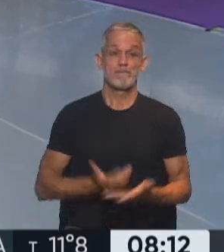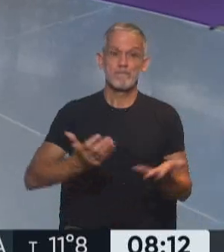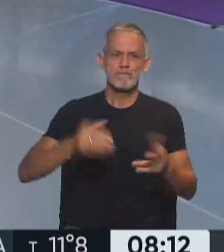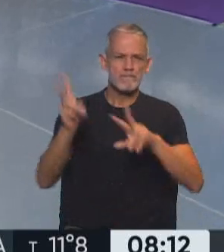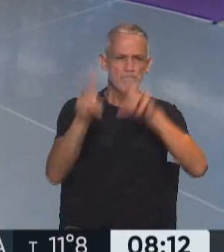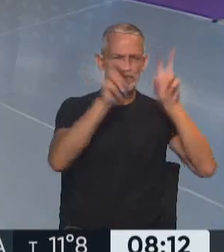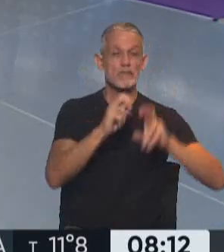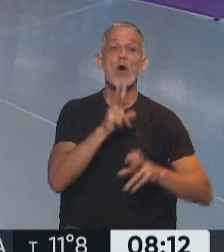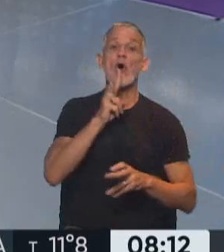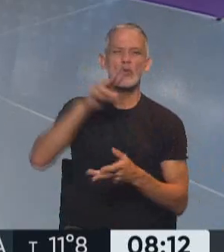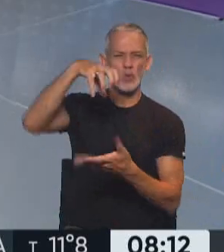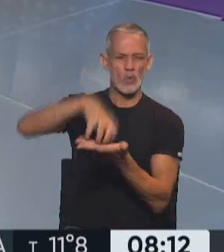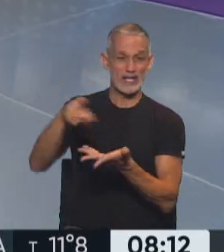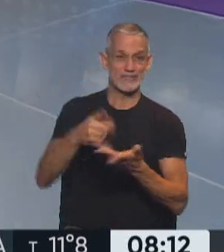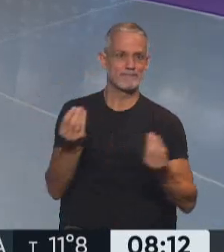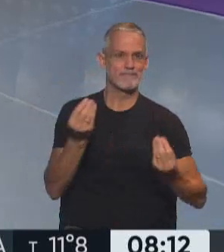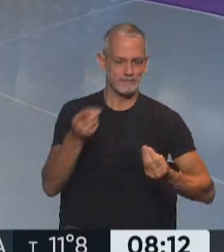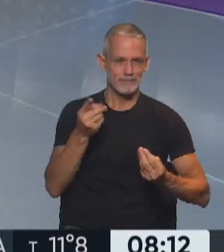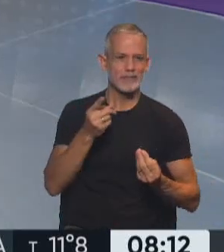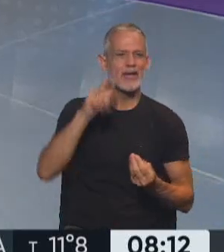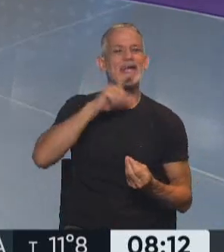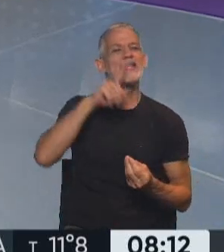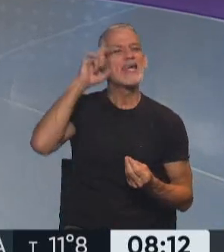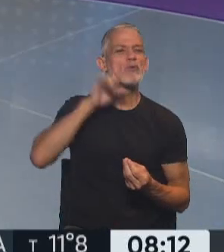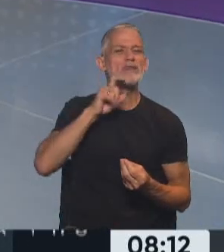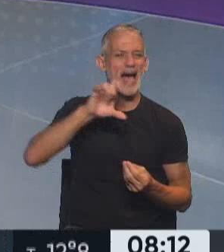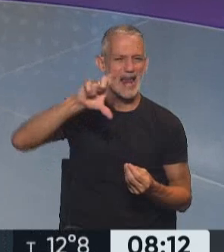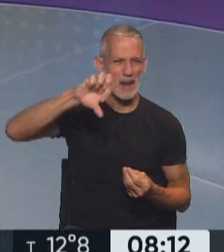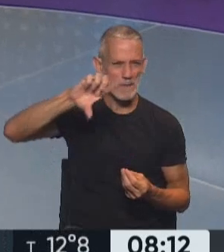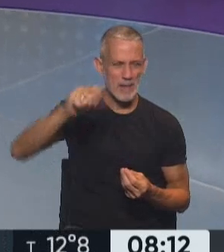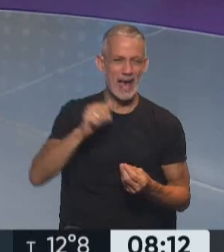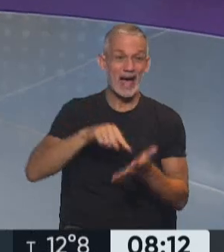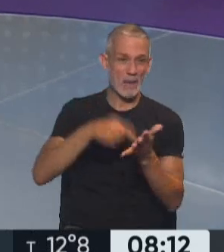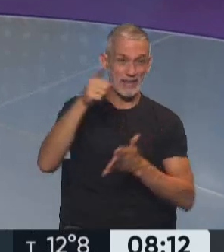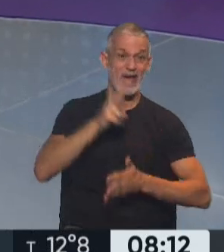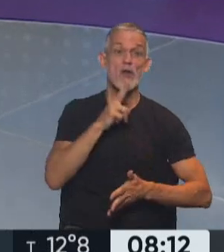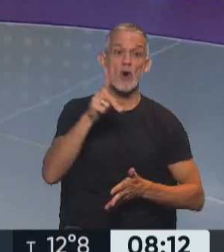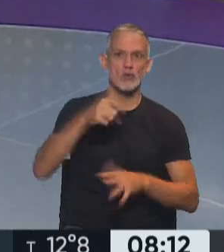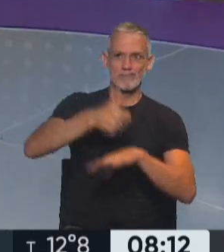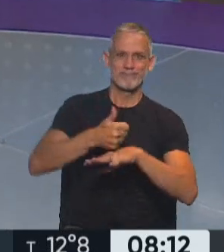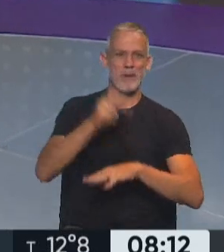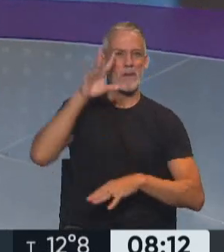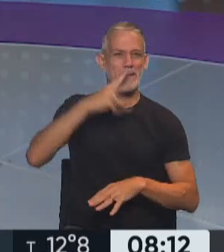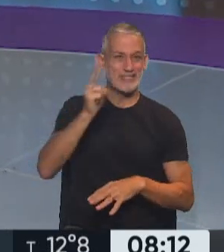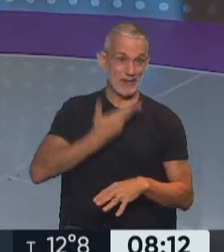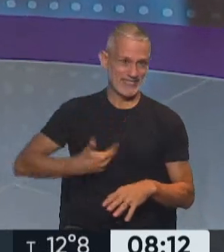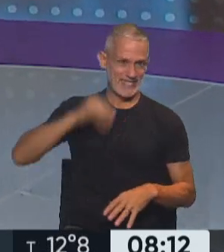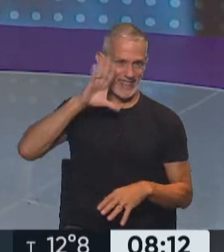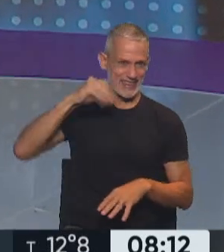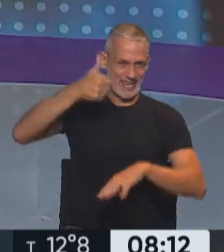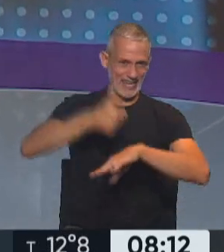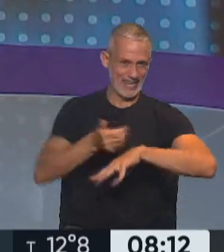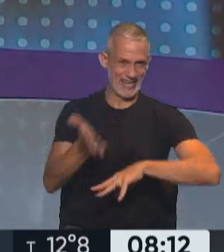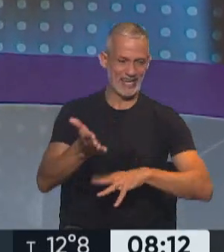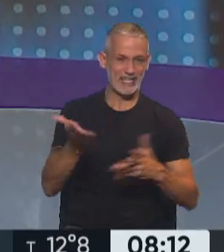Bien, nos vamos ahora a Honduras, nos instalamos con la información en Tegucigalpa, la capital de ese país. Allí se encuentra la vicepresidenta de la Nación, Cristina Fernández,